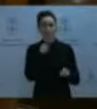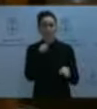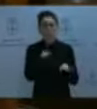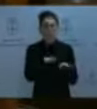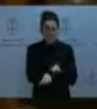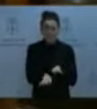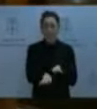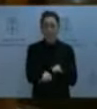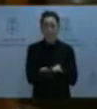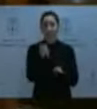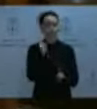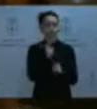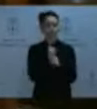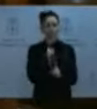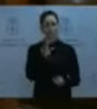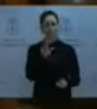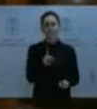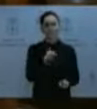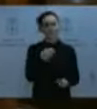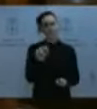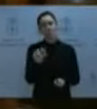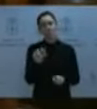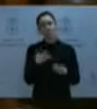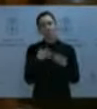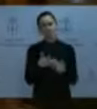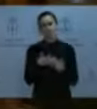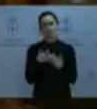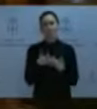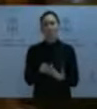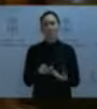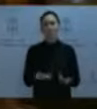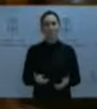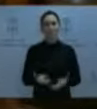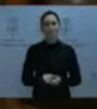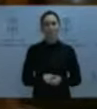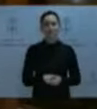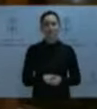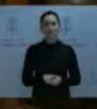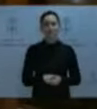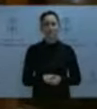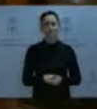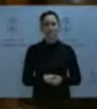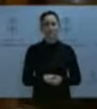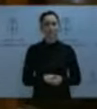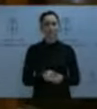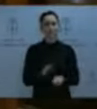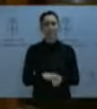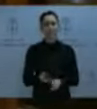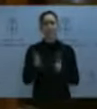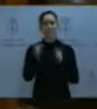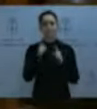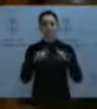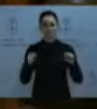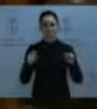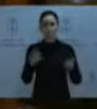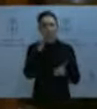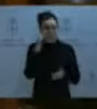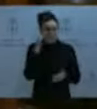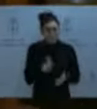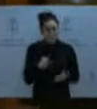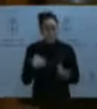más combativos en defensa de los intereses de la pesca asturiana. ¿Por qué? Porque la realidad que tenemos es que cada vez que se negocia en Europa un